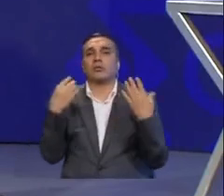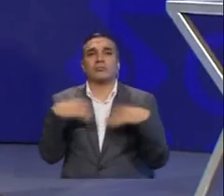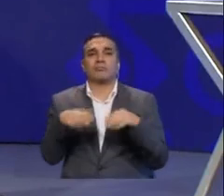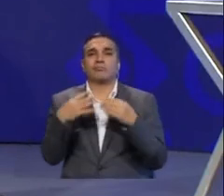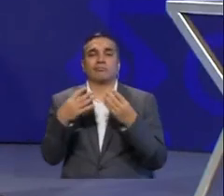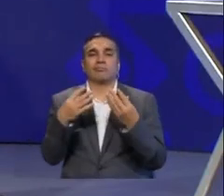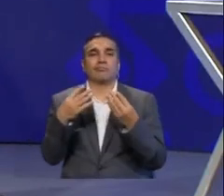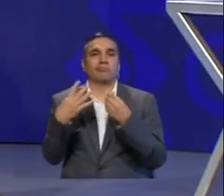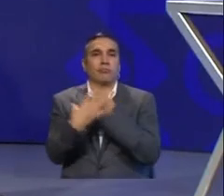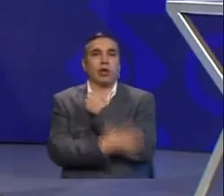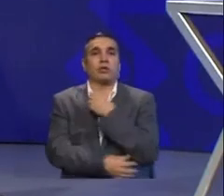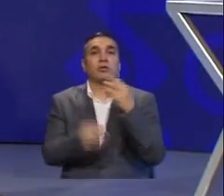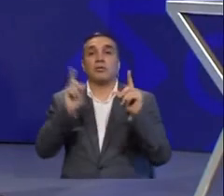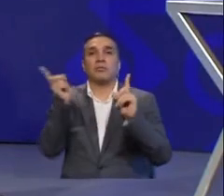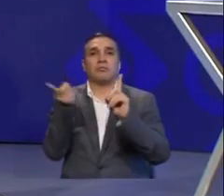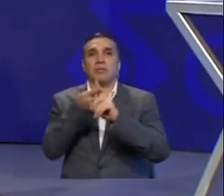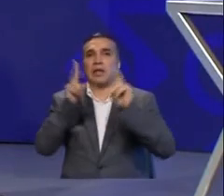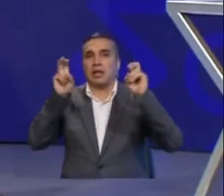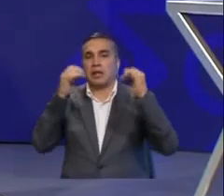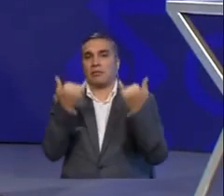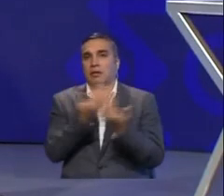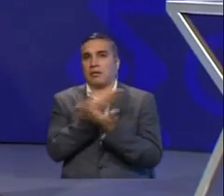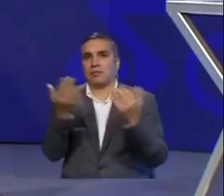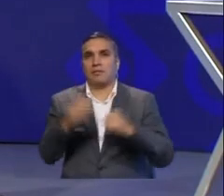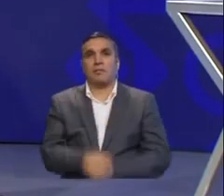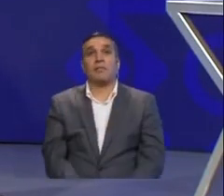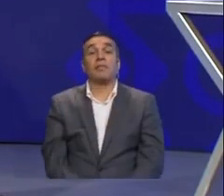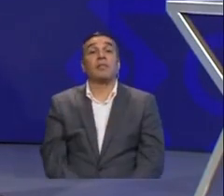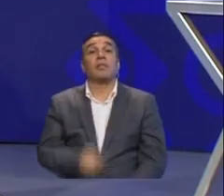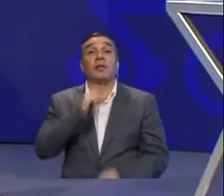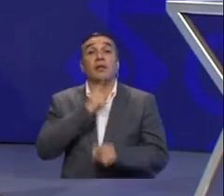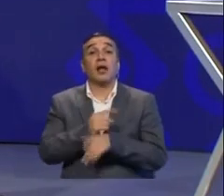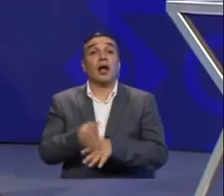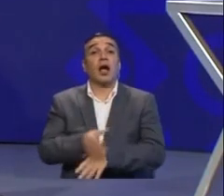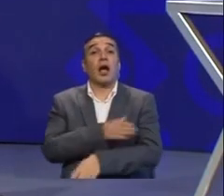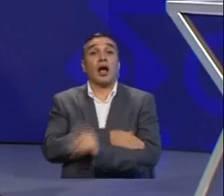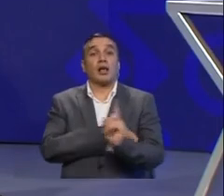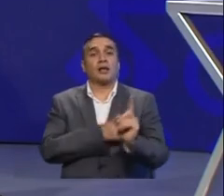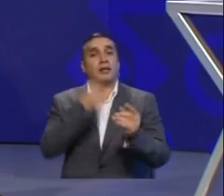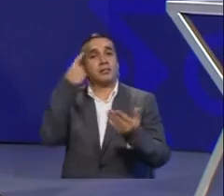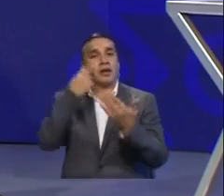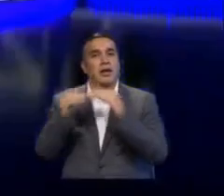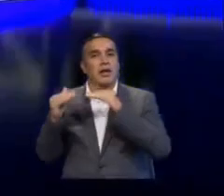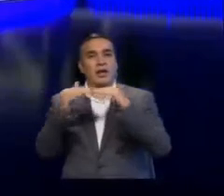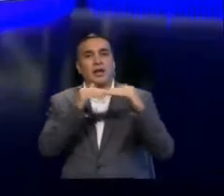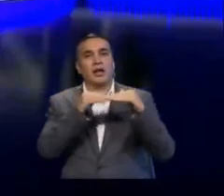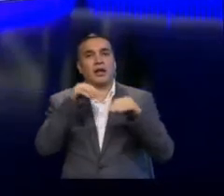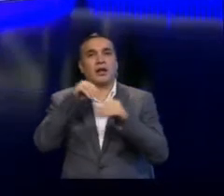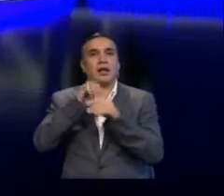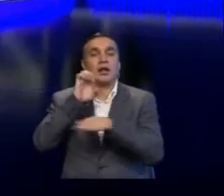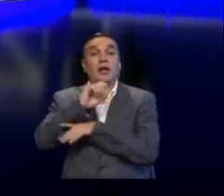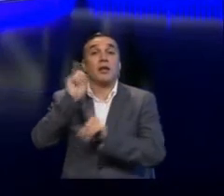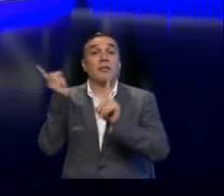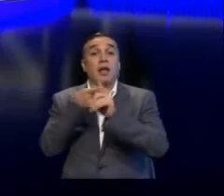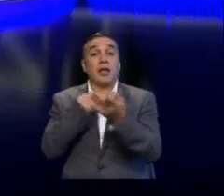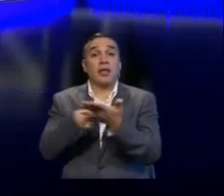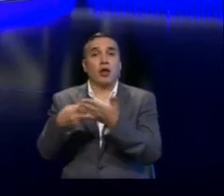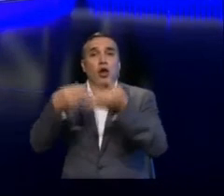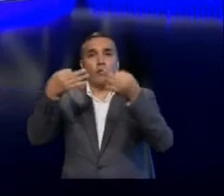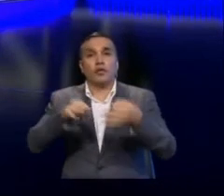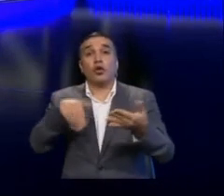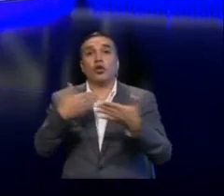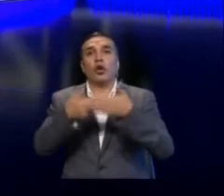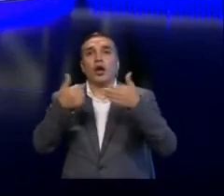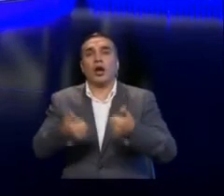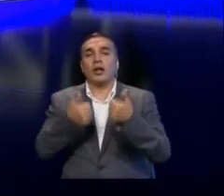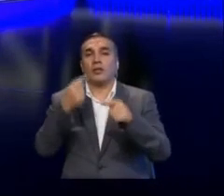Es la primera jornada que marca un hito, sin duda alguna, un antes y un después para la democracia ecuatoriana, el primer debate oficial con todos los candidatos,